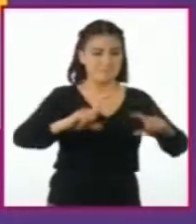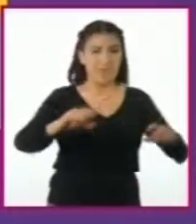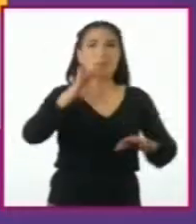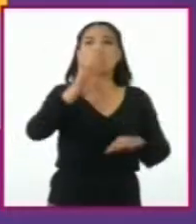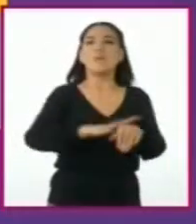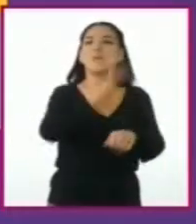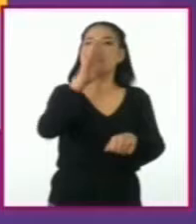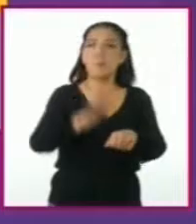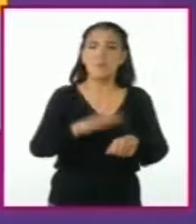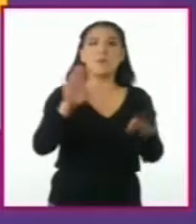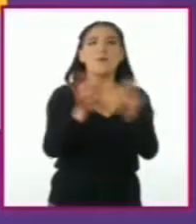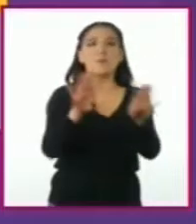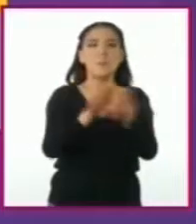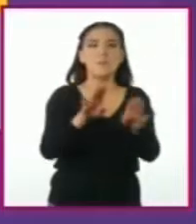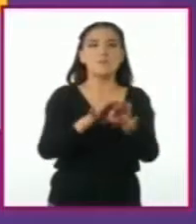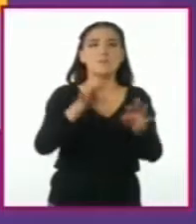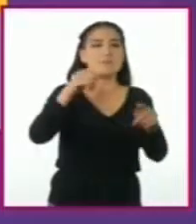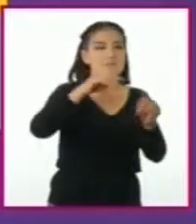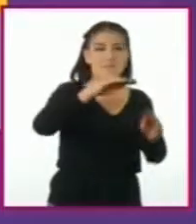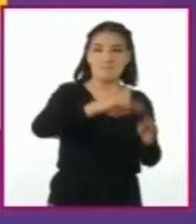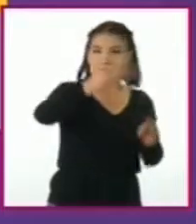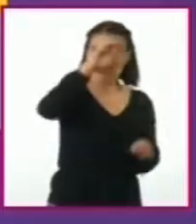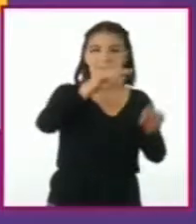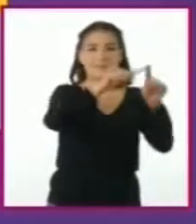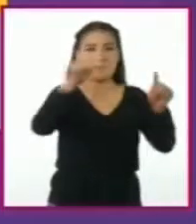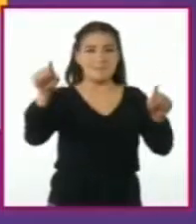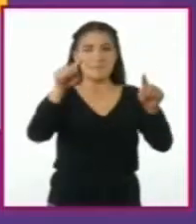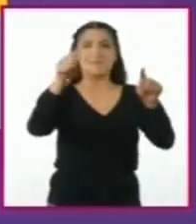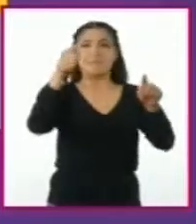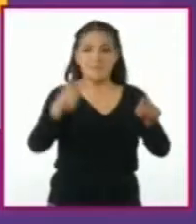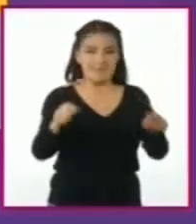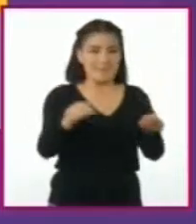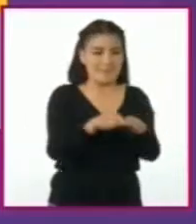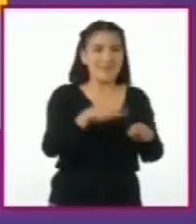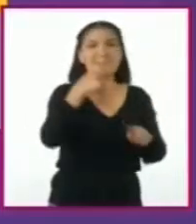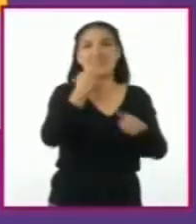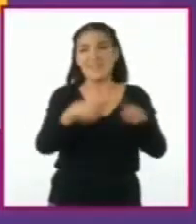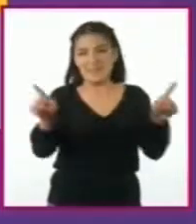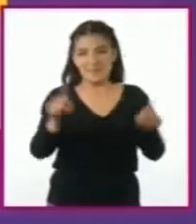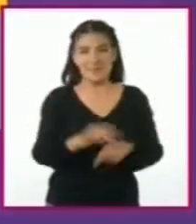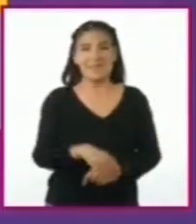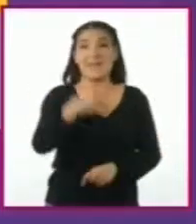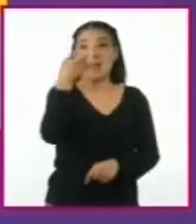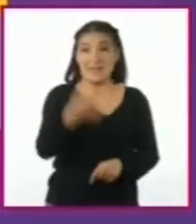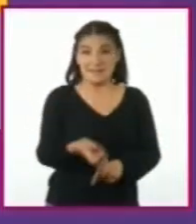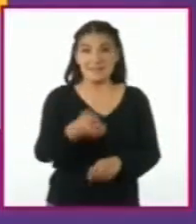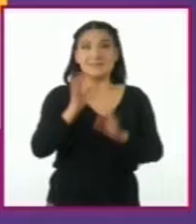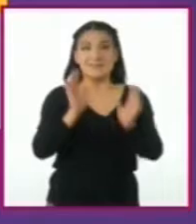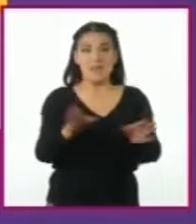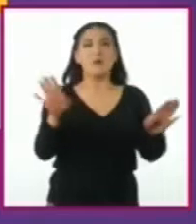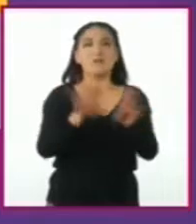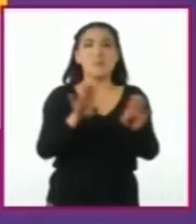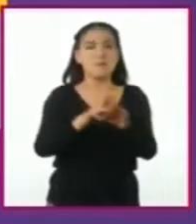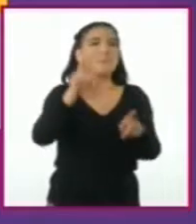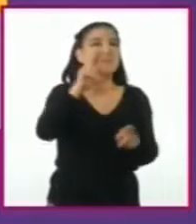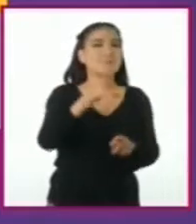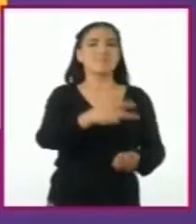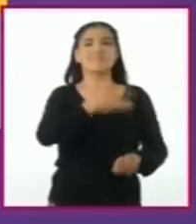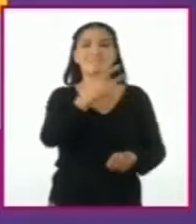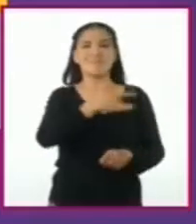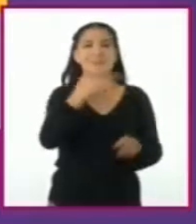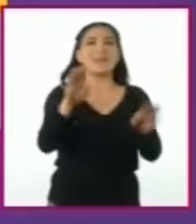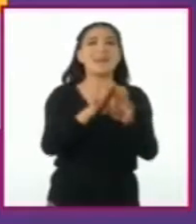la proporcionalidad entre las longitudes de sus lados diferentes. En este caso, esa proporcionalidad